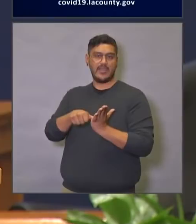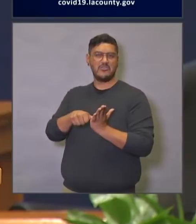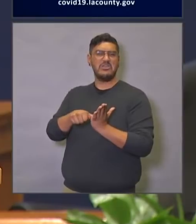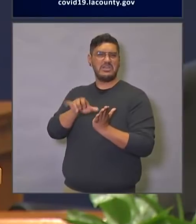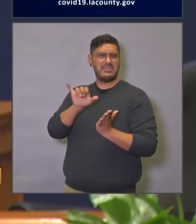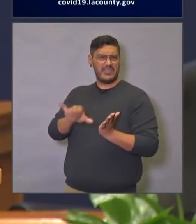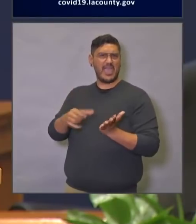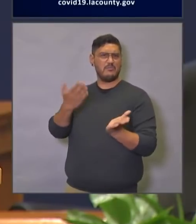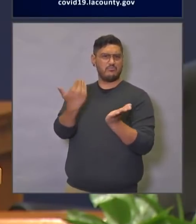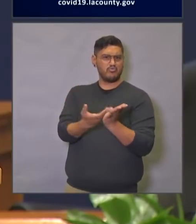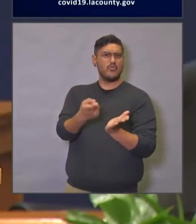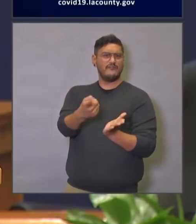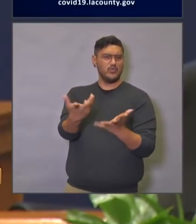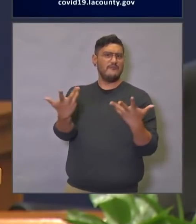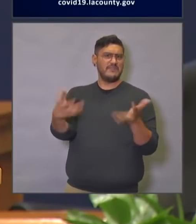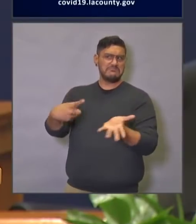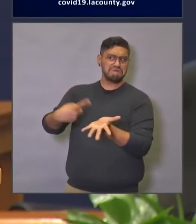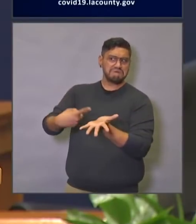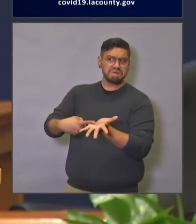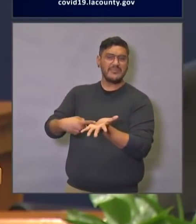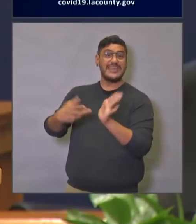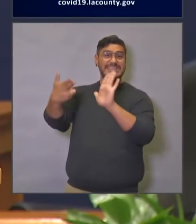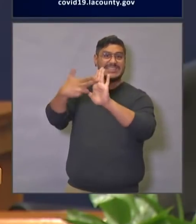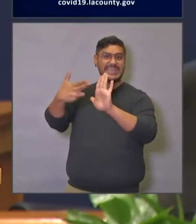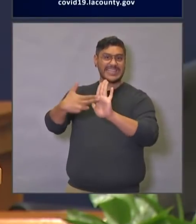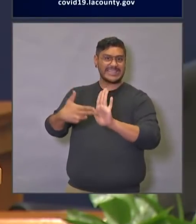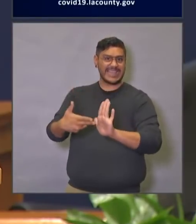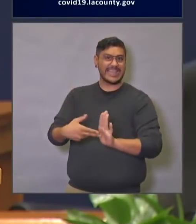consulta firmada por la mayoría de